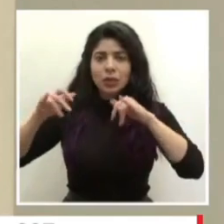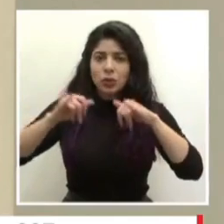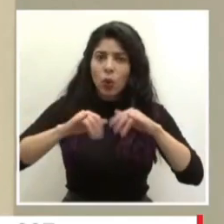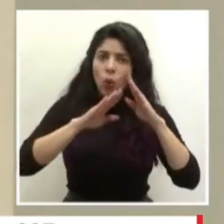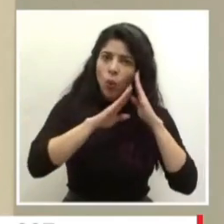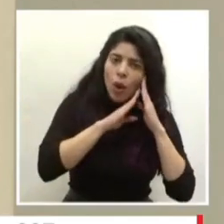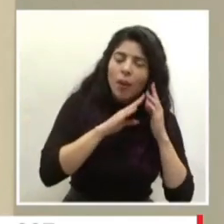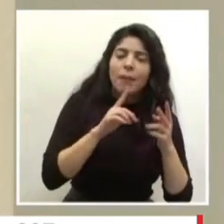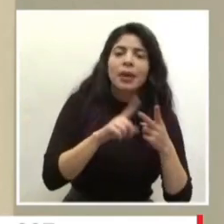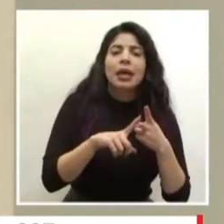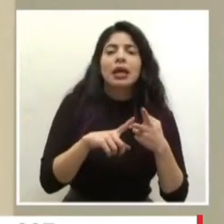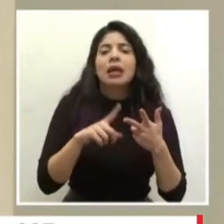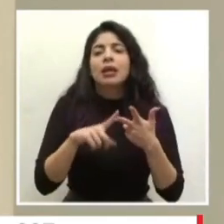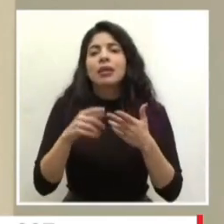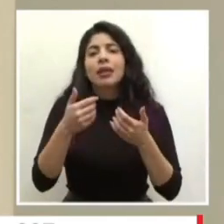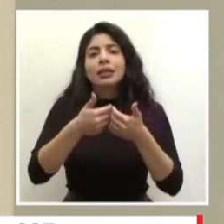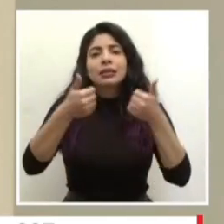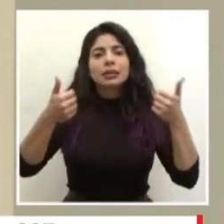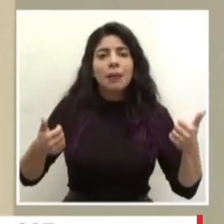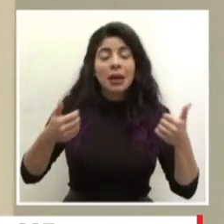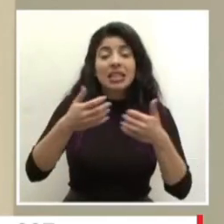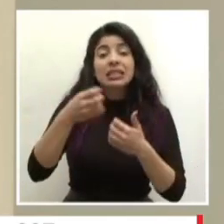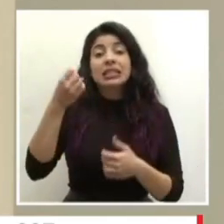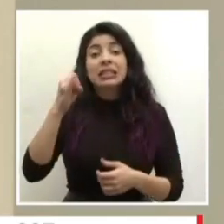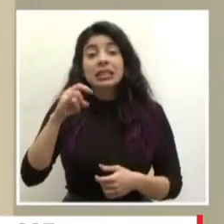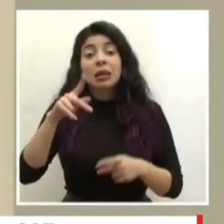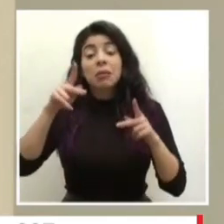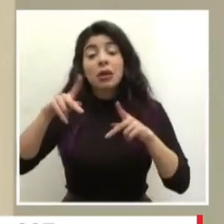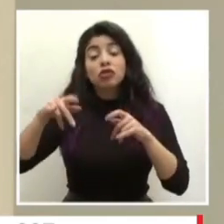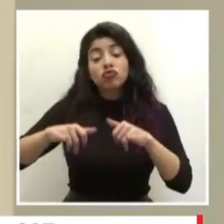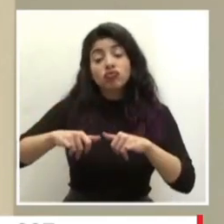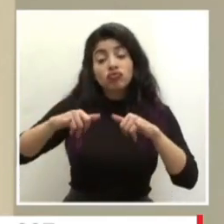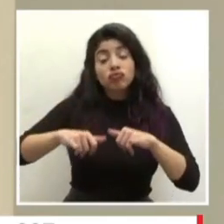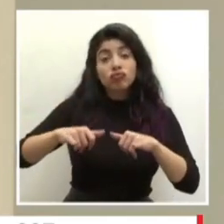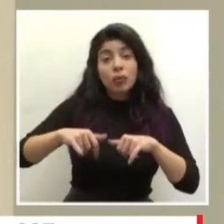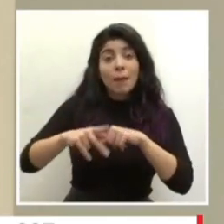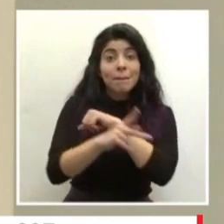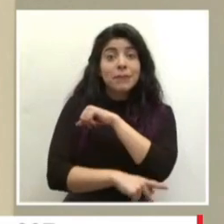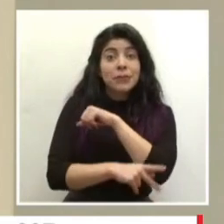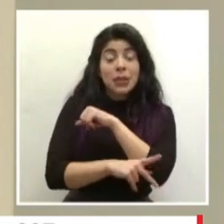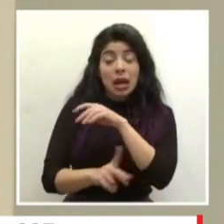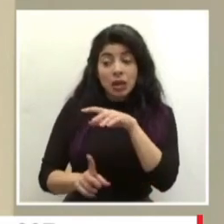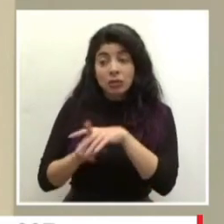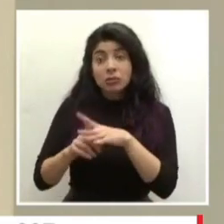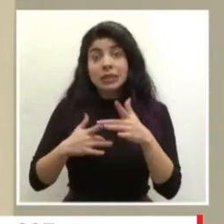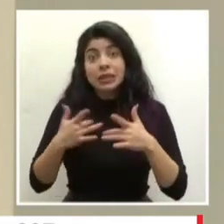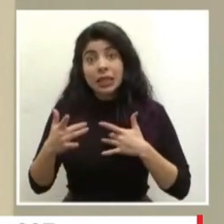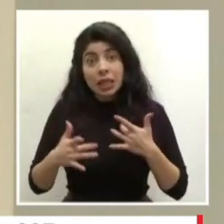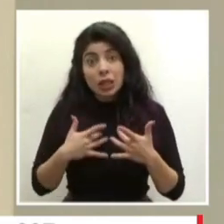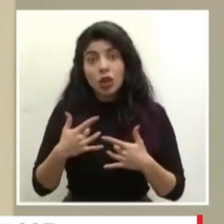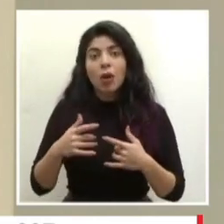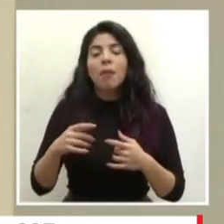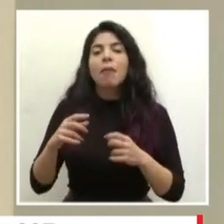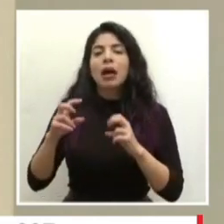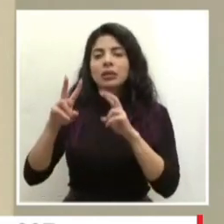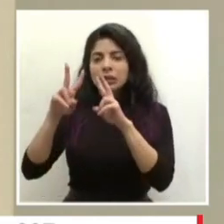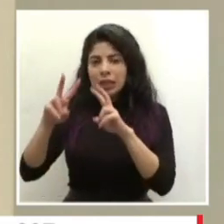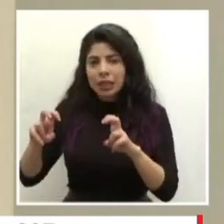donde vamos a estar haciendo una división eventualmente si durante su estancia en el país alguno manifiesta síntomas, haciendo todo lo que es el